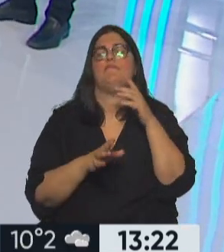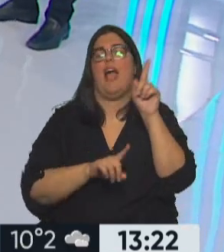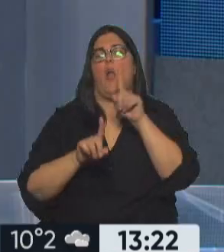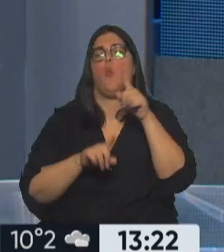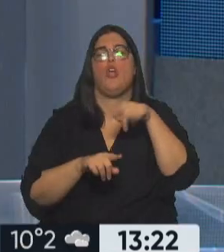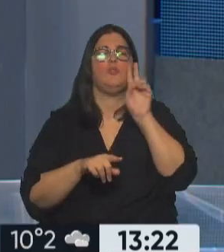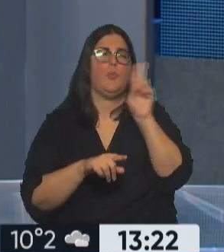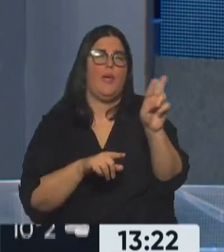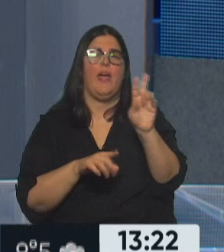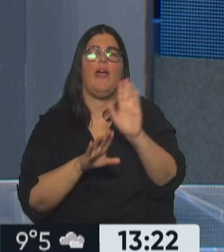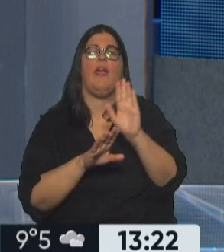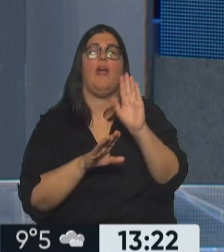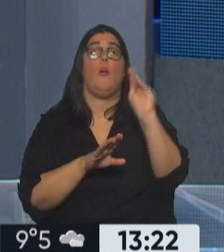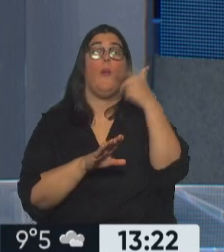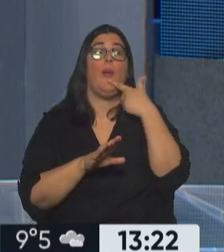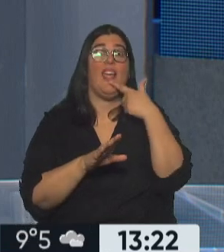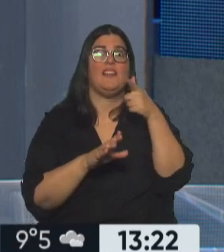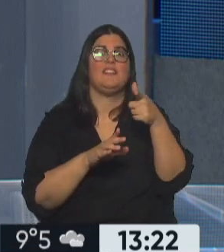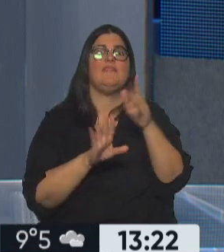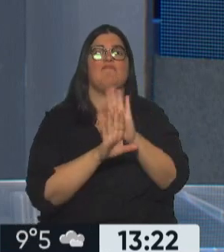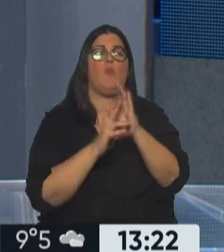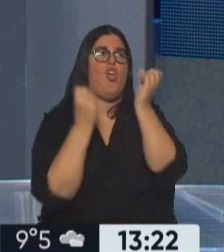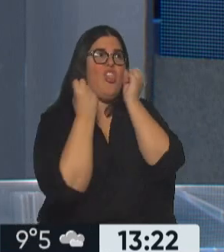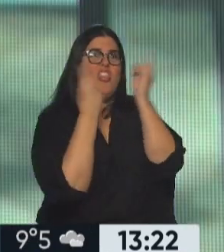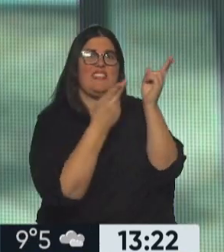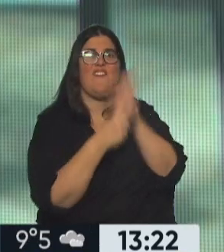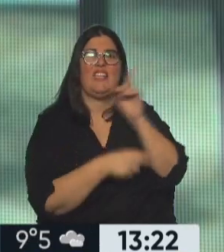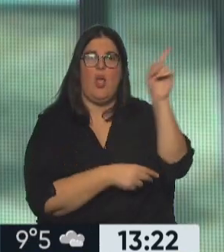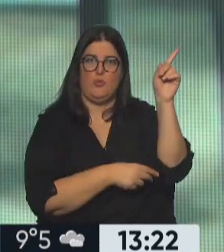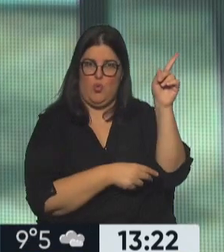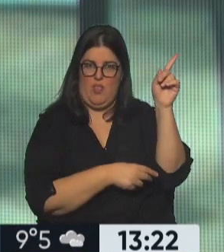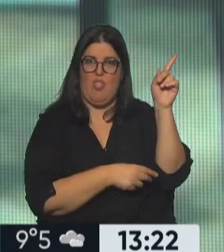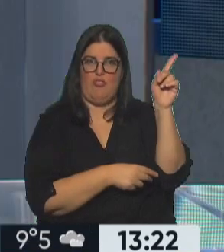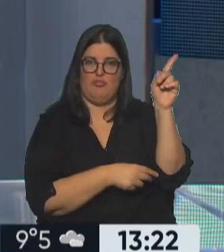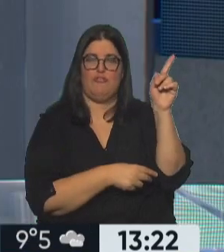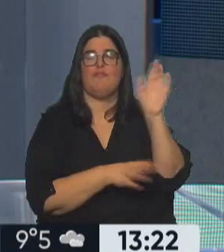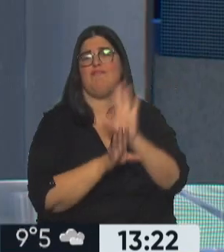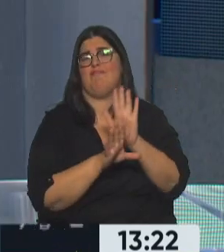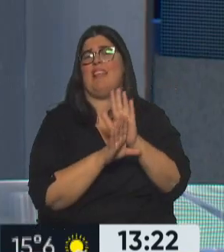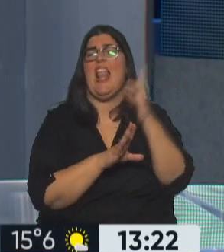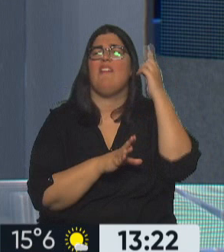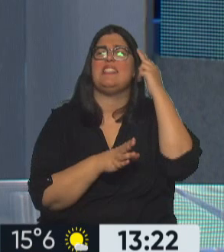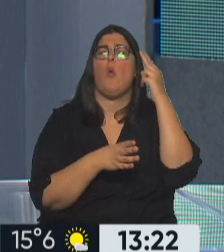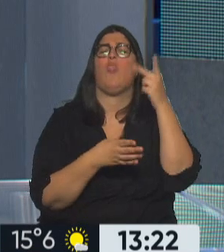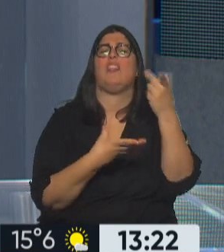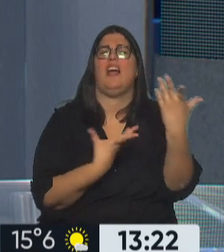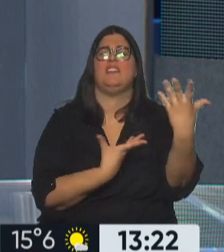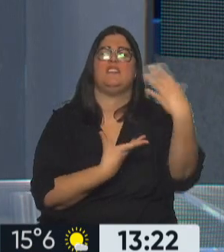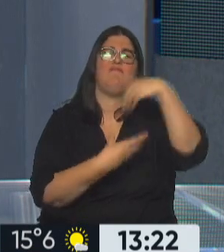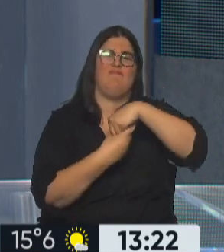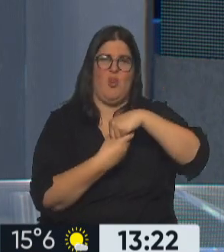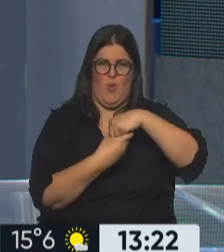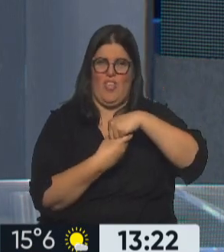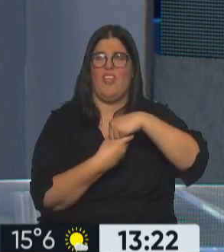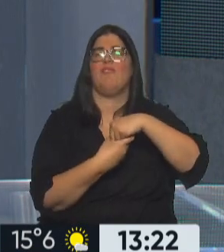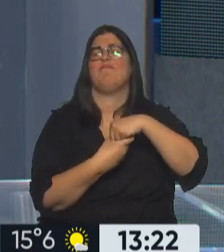abierto a Estados Unidos. Y la prueba está, creo que la invitación a Arabia Saudita y la aceptación de Arabia Saudita, muy probable, de